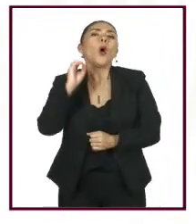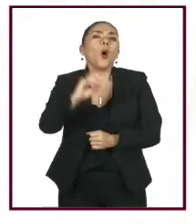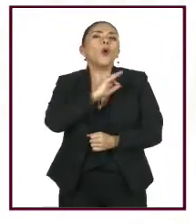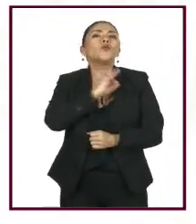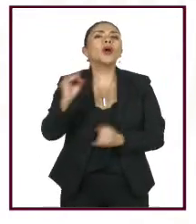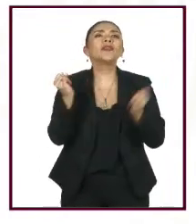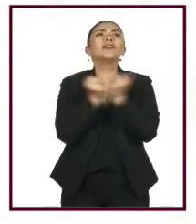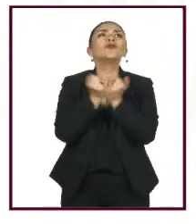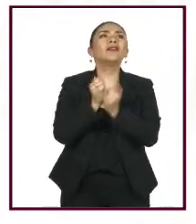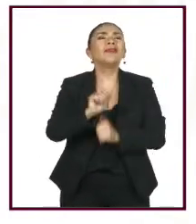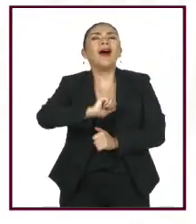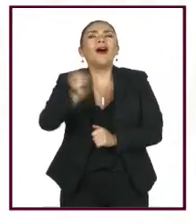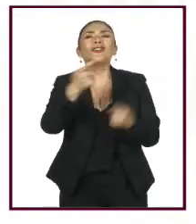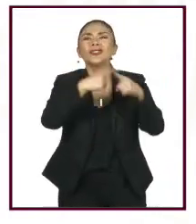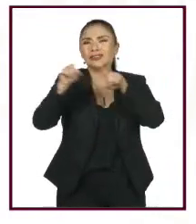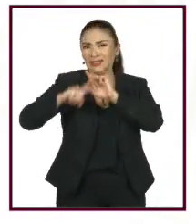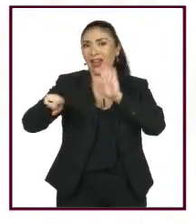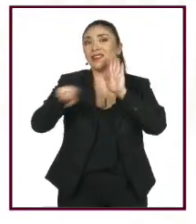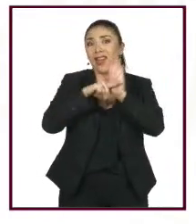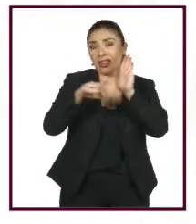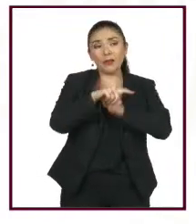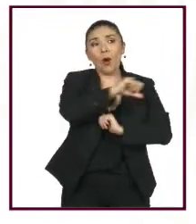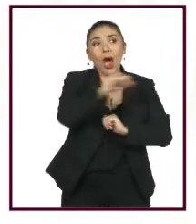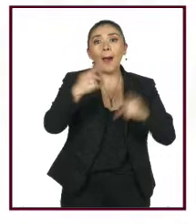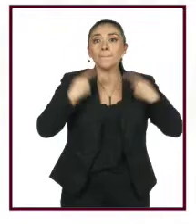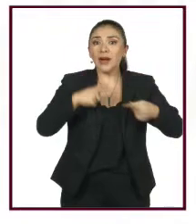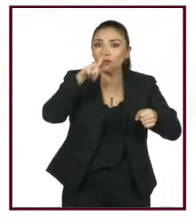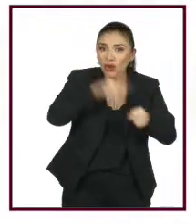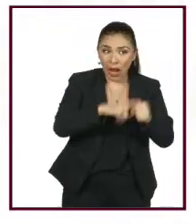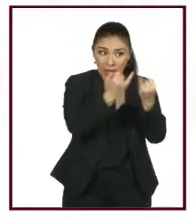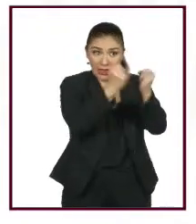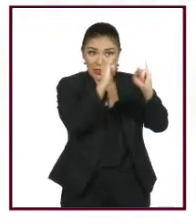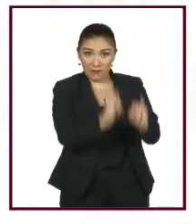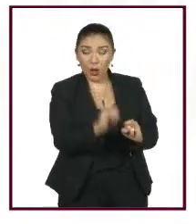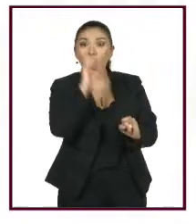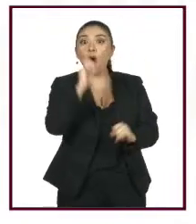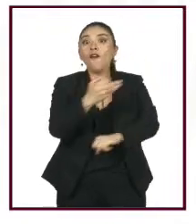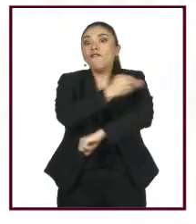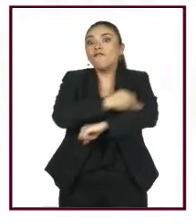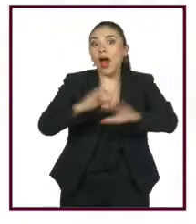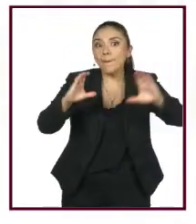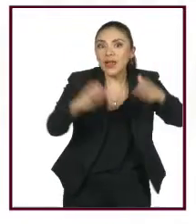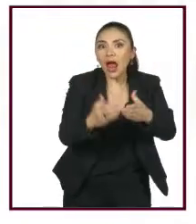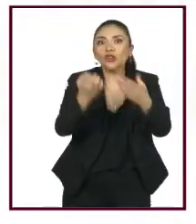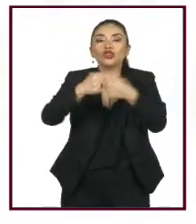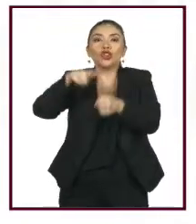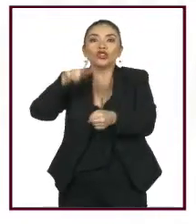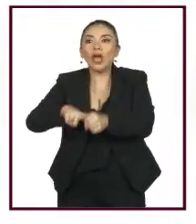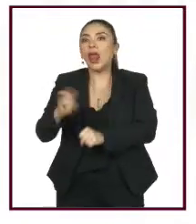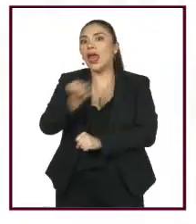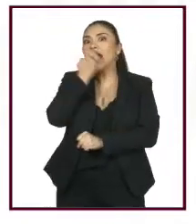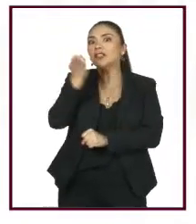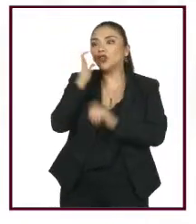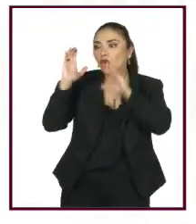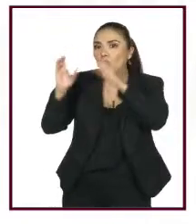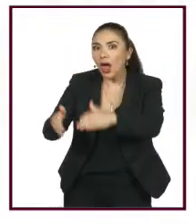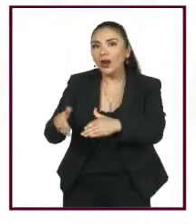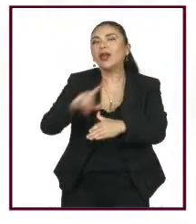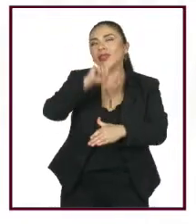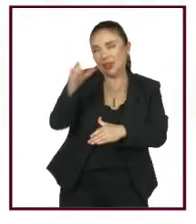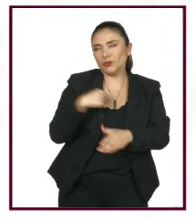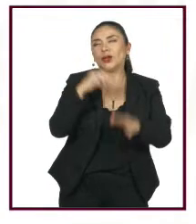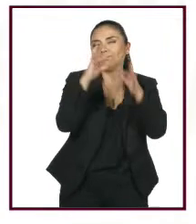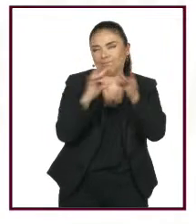tener muchas consecuencias negativas, tanto personales, individuales, como a nivel familiar, social, escolar, que iremos platicando